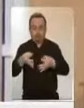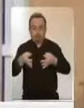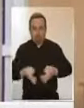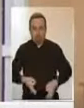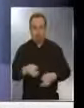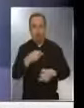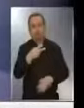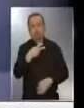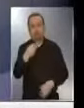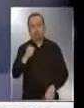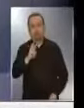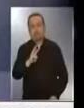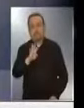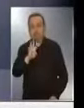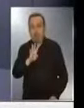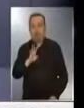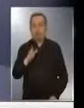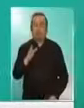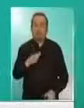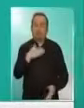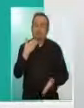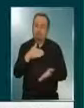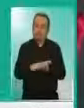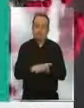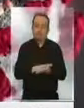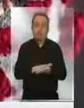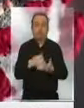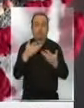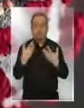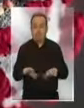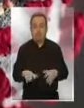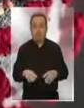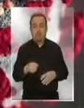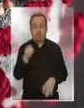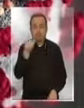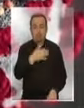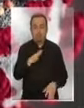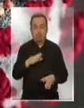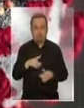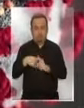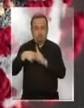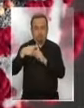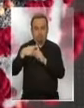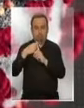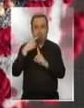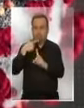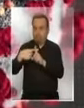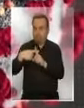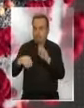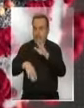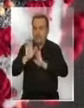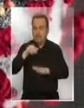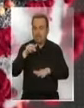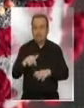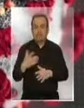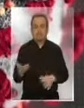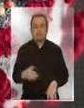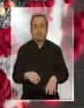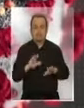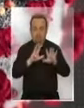de 234 víctimas fatales. Además, confirmó la cifra más alta de contagiados en lo que va de la emergencia